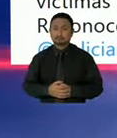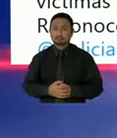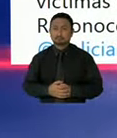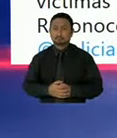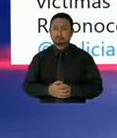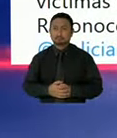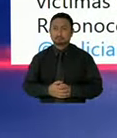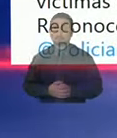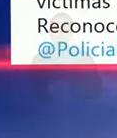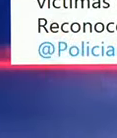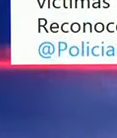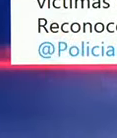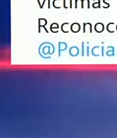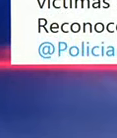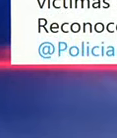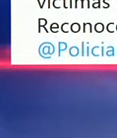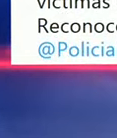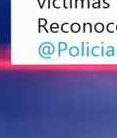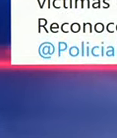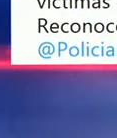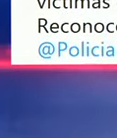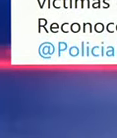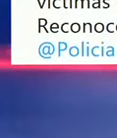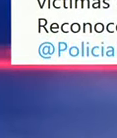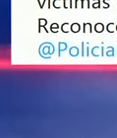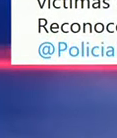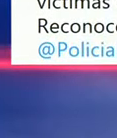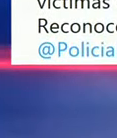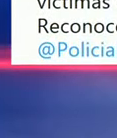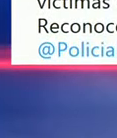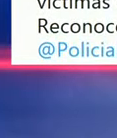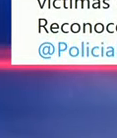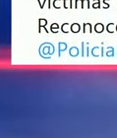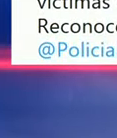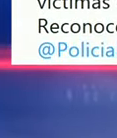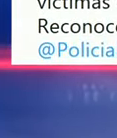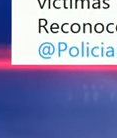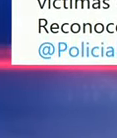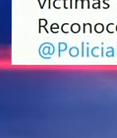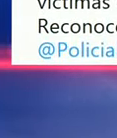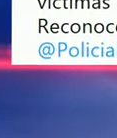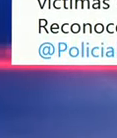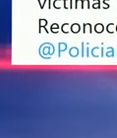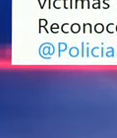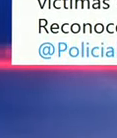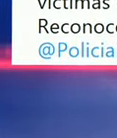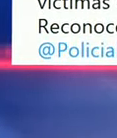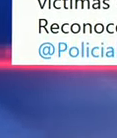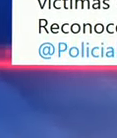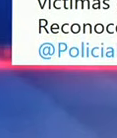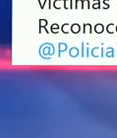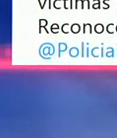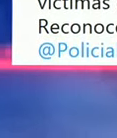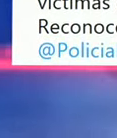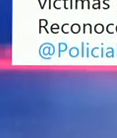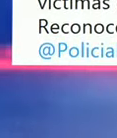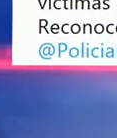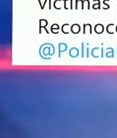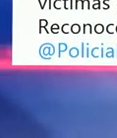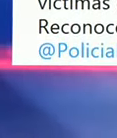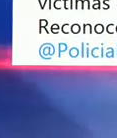niña Emilia Benavides, un acto execrable de personas que parecen haber perdido la humanidad y donde las víctimas en su mayoría